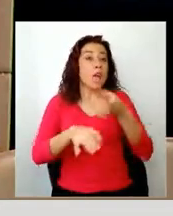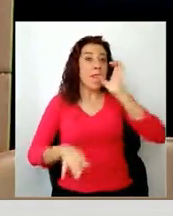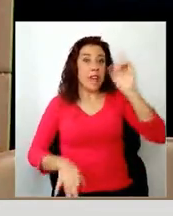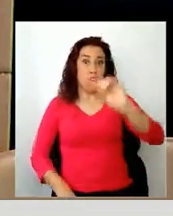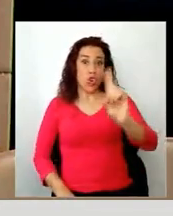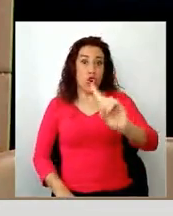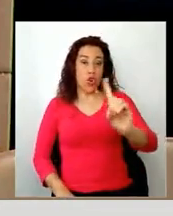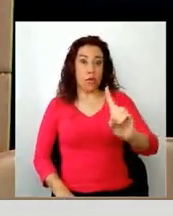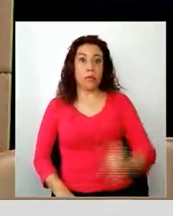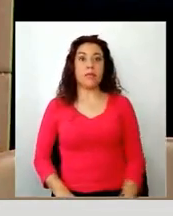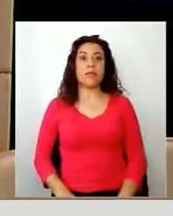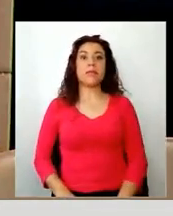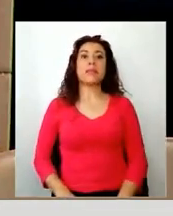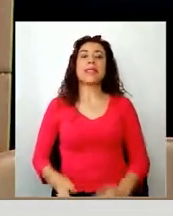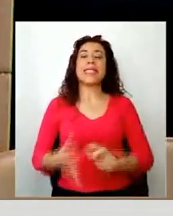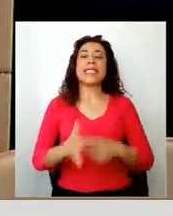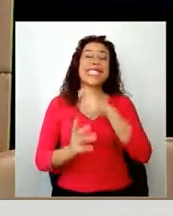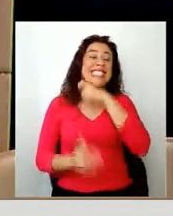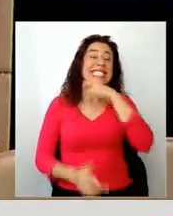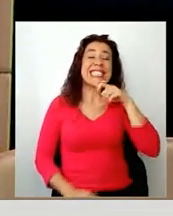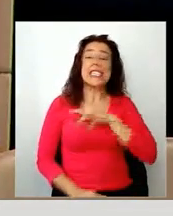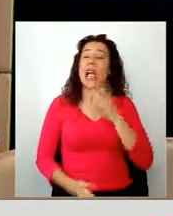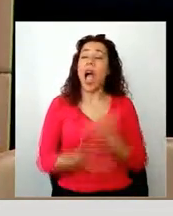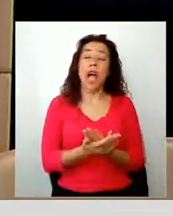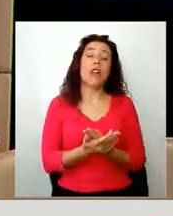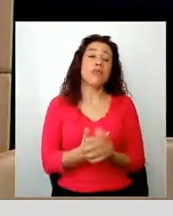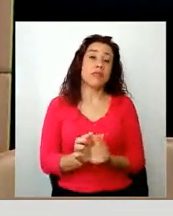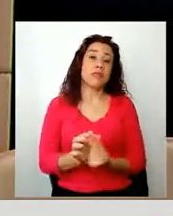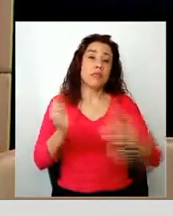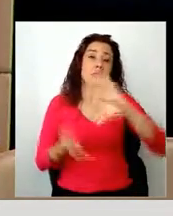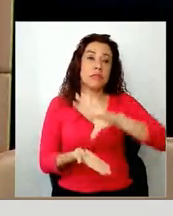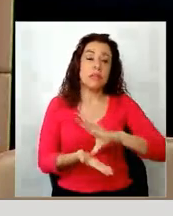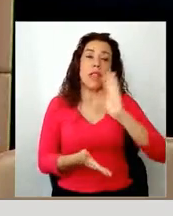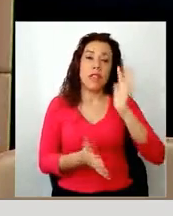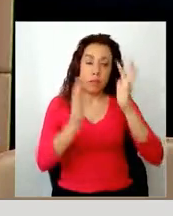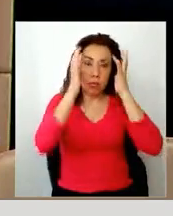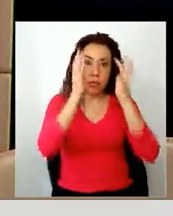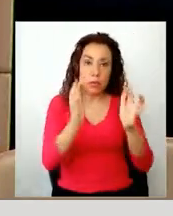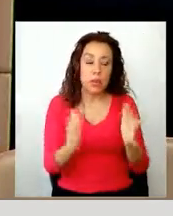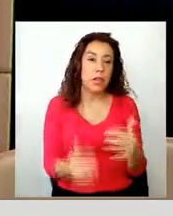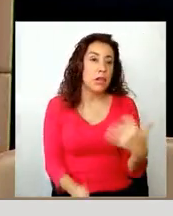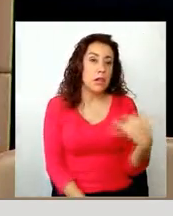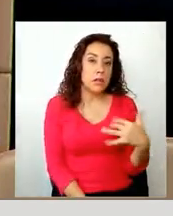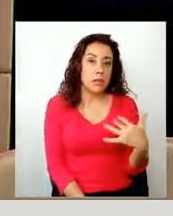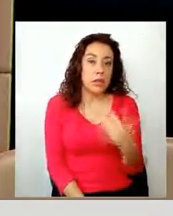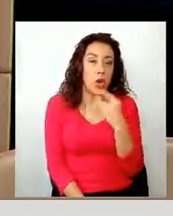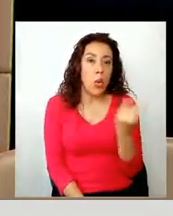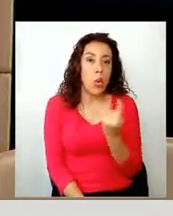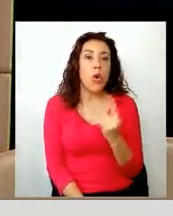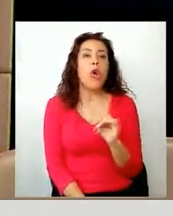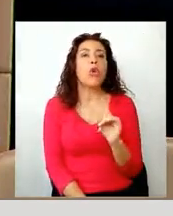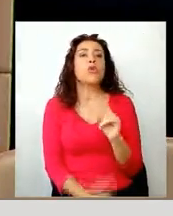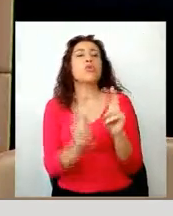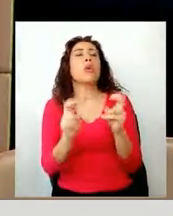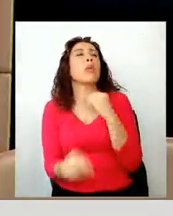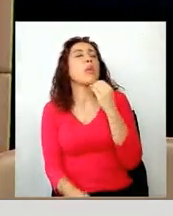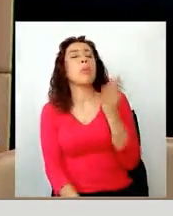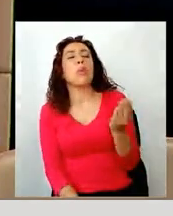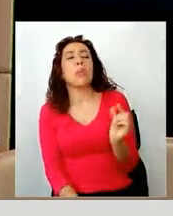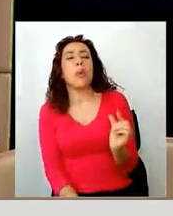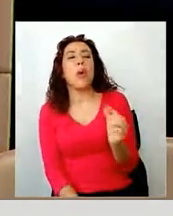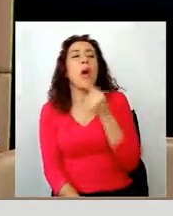crisis hídrica en Chile es estructural hay que tomar medidas a la altura y no verlo como una coma verde o ecológica de la política